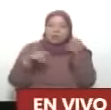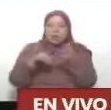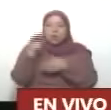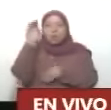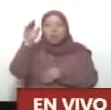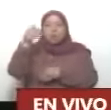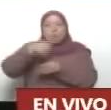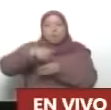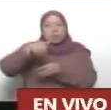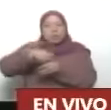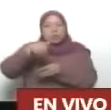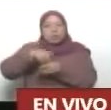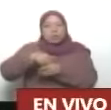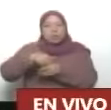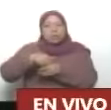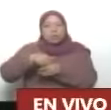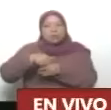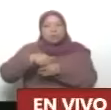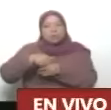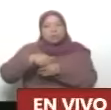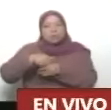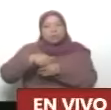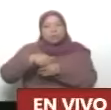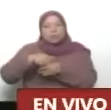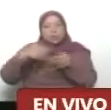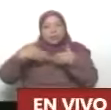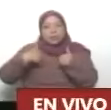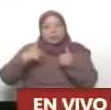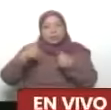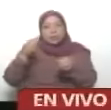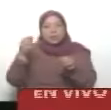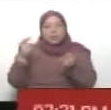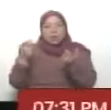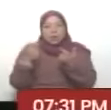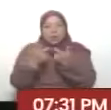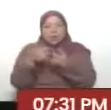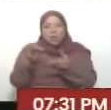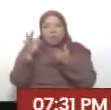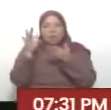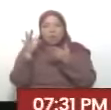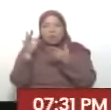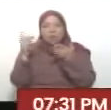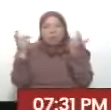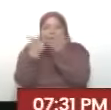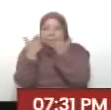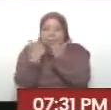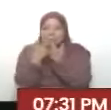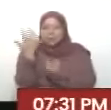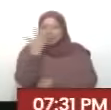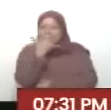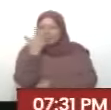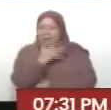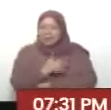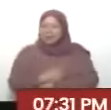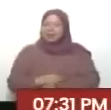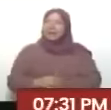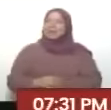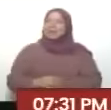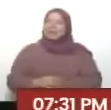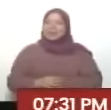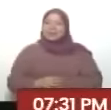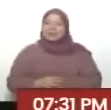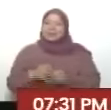al centro de votación. Brindamos. Brinda, no, con café no se puede brindar. No, no pues peleamos. No, no, nada más.